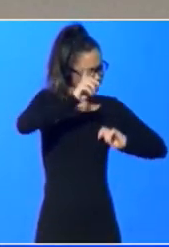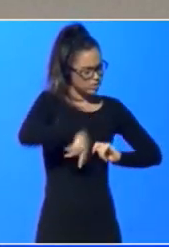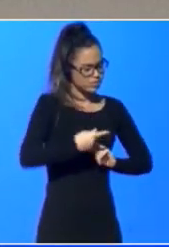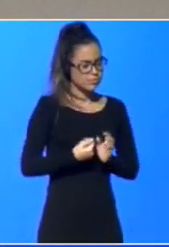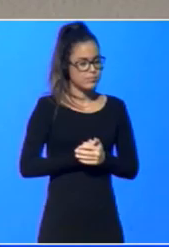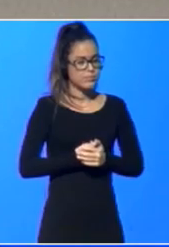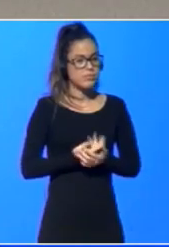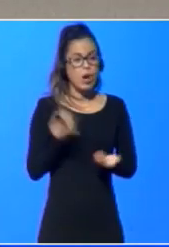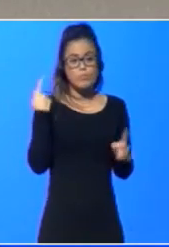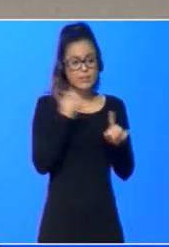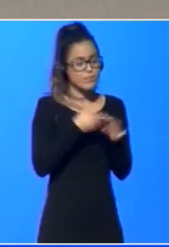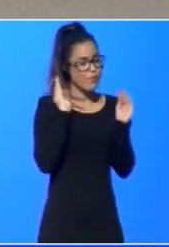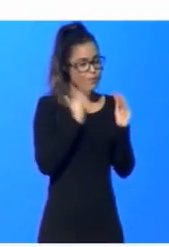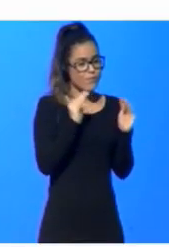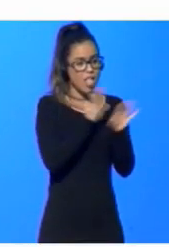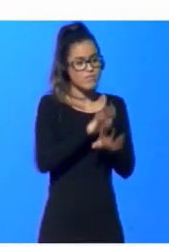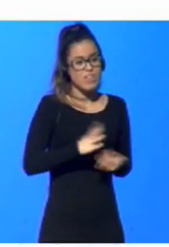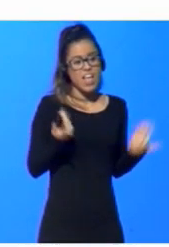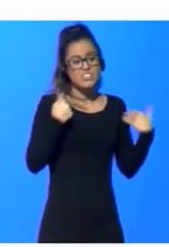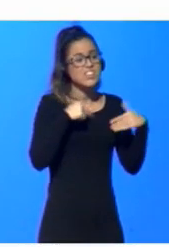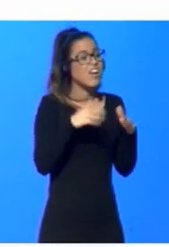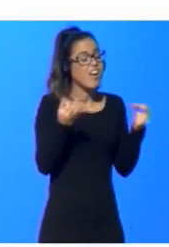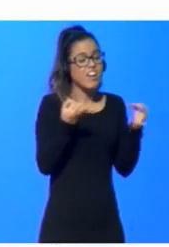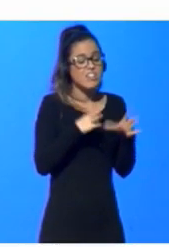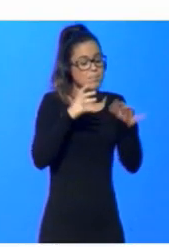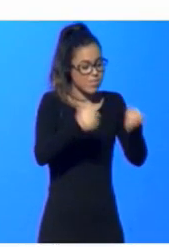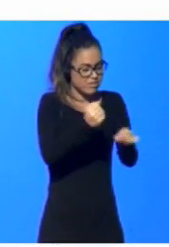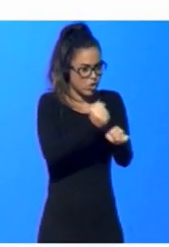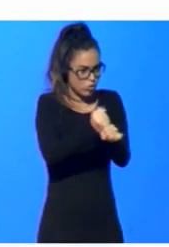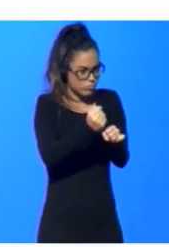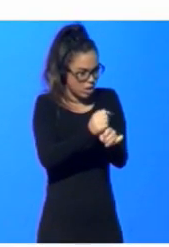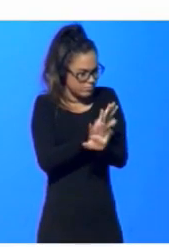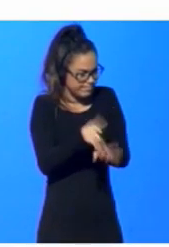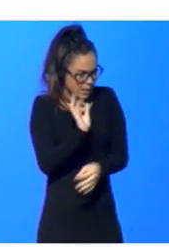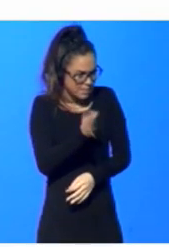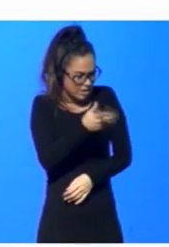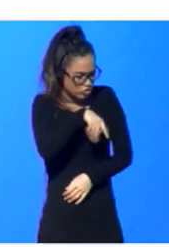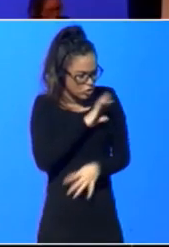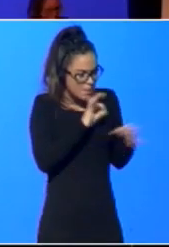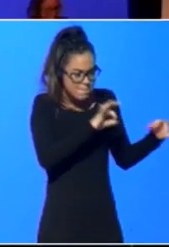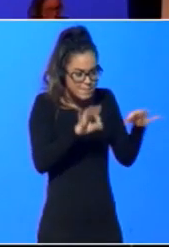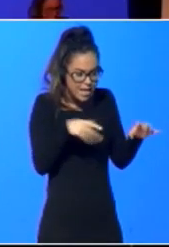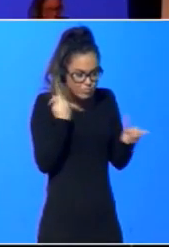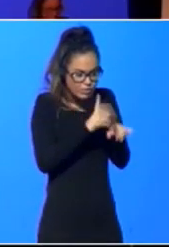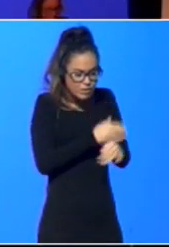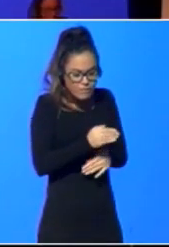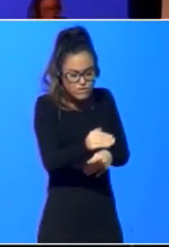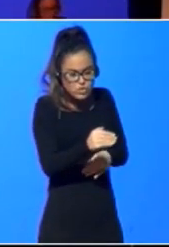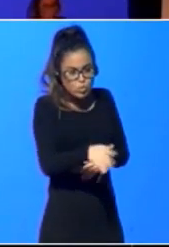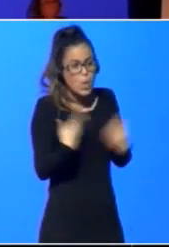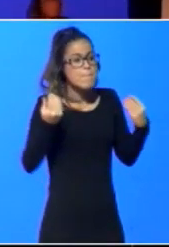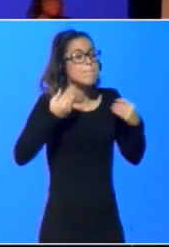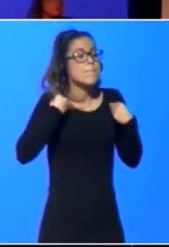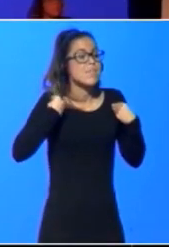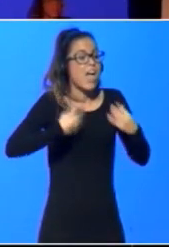objetivo de la formación es la inserción sociolaboral, porque ¿para qué les preparamos? Para una vida adulta, activa en la comunidad.